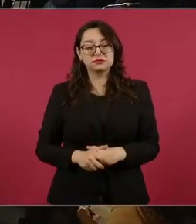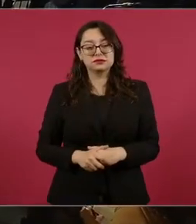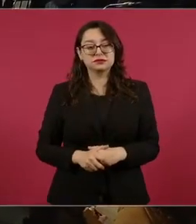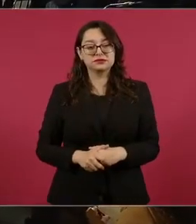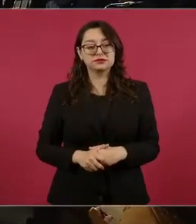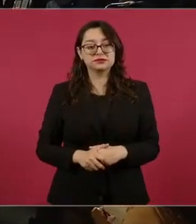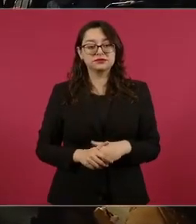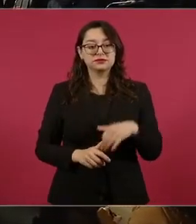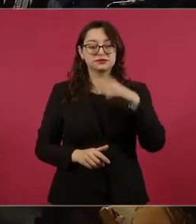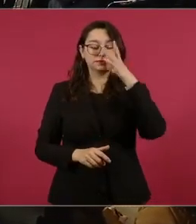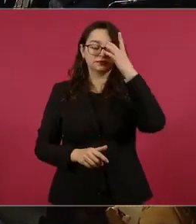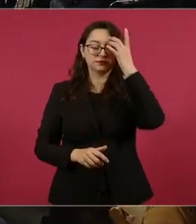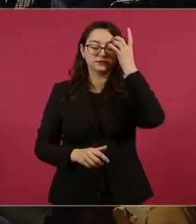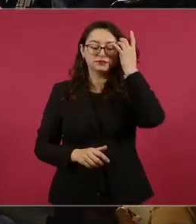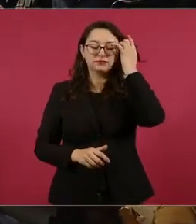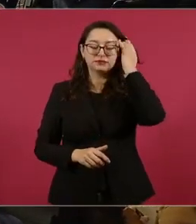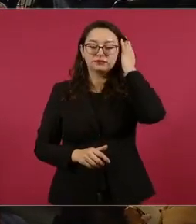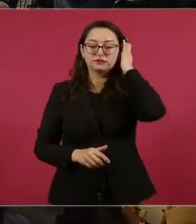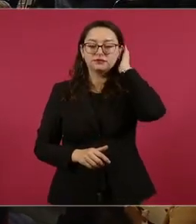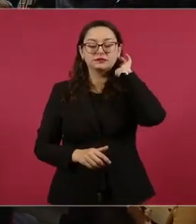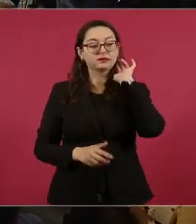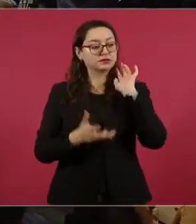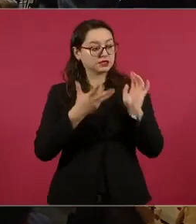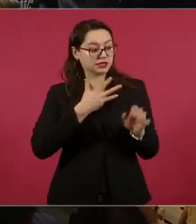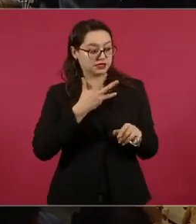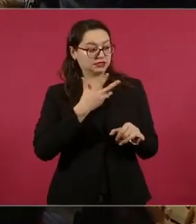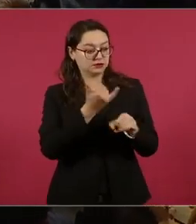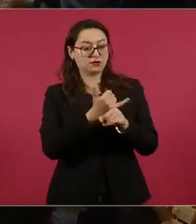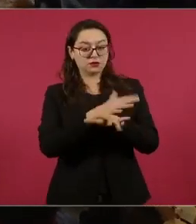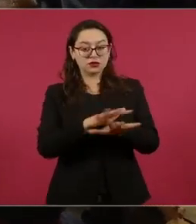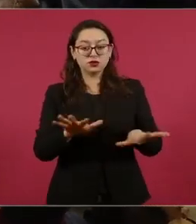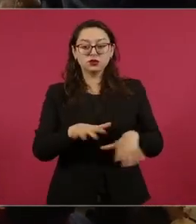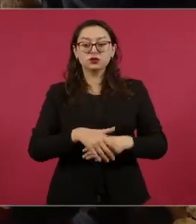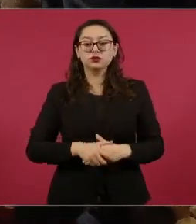dos a ver si tienes ese dato